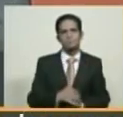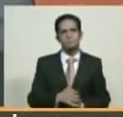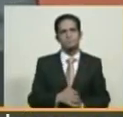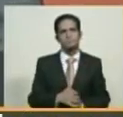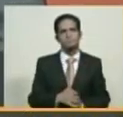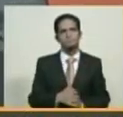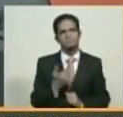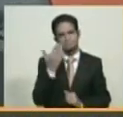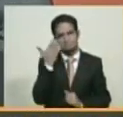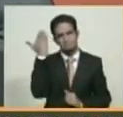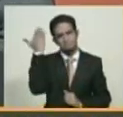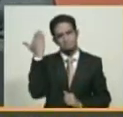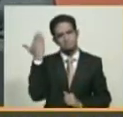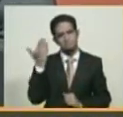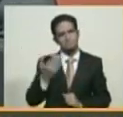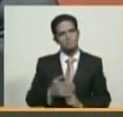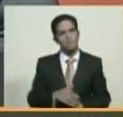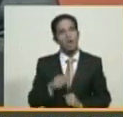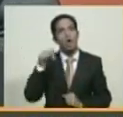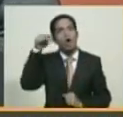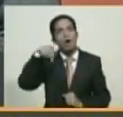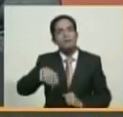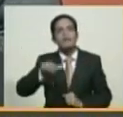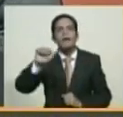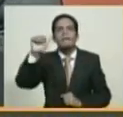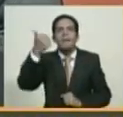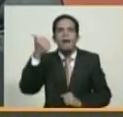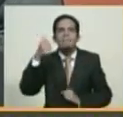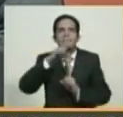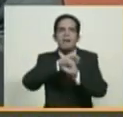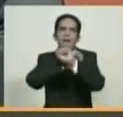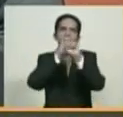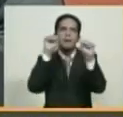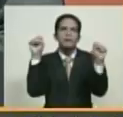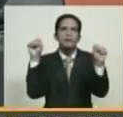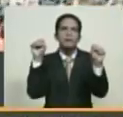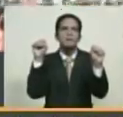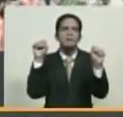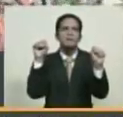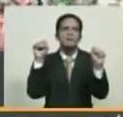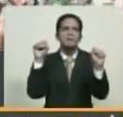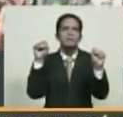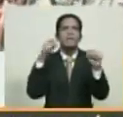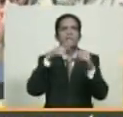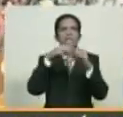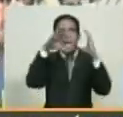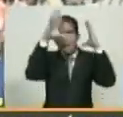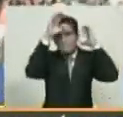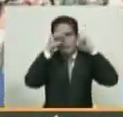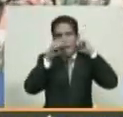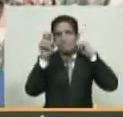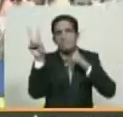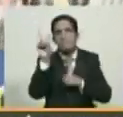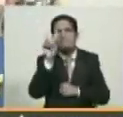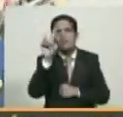Esto es lo que está pasando hoy, a las 10 de la mañana, en nuestra embajada, la embajada de Venezuela, en